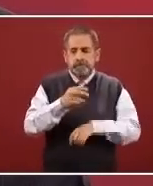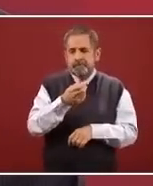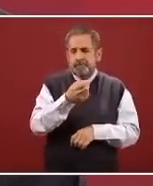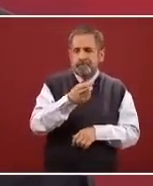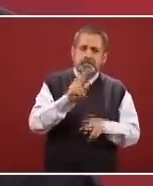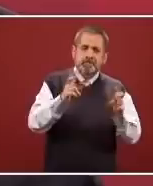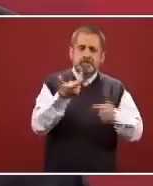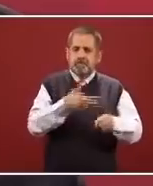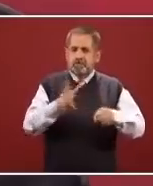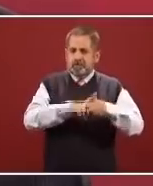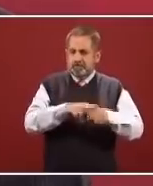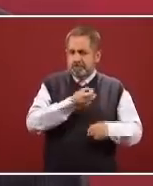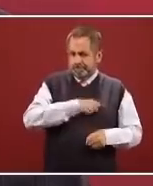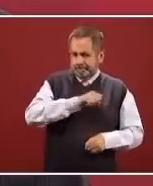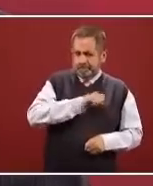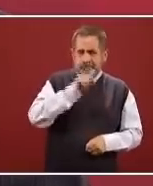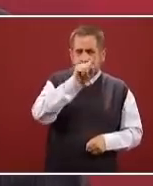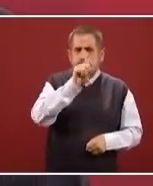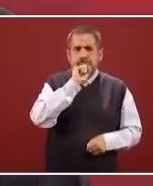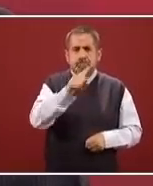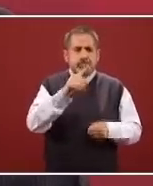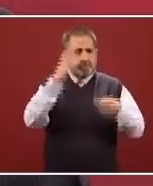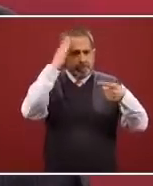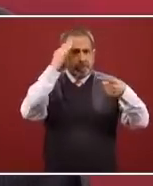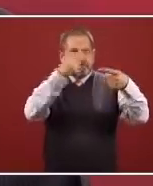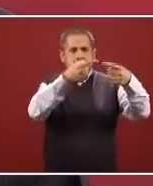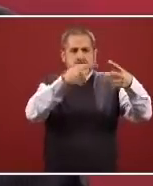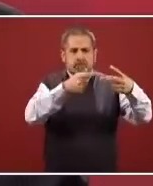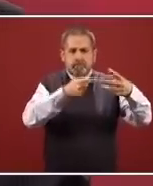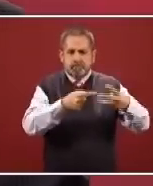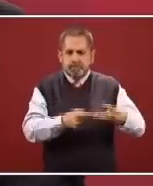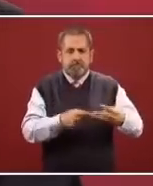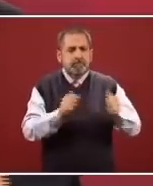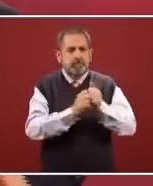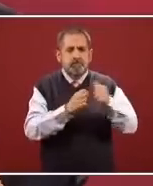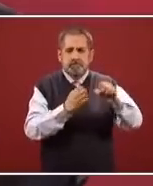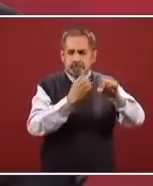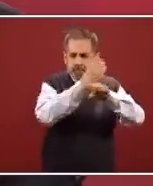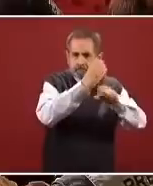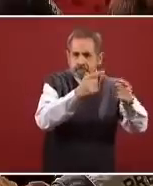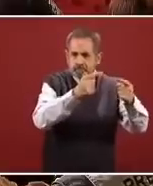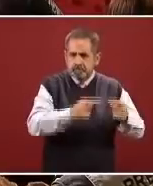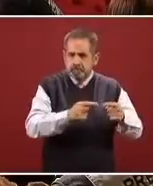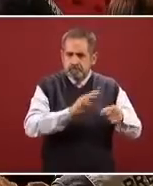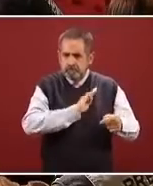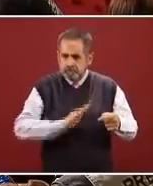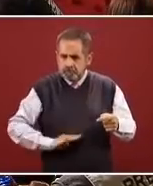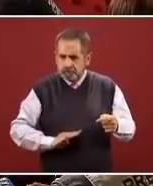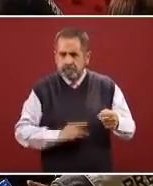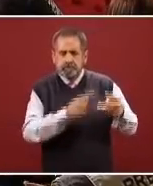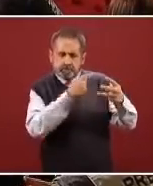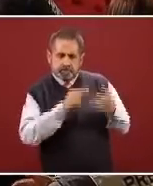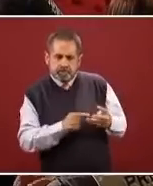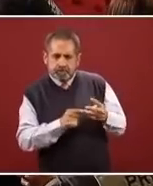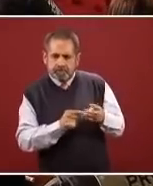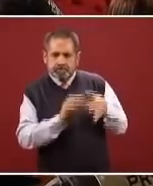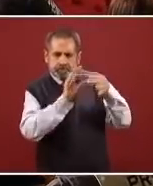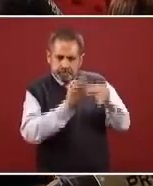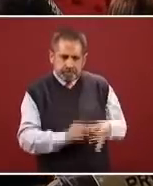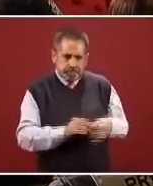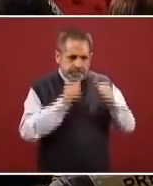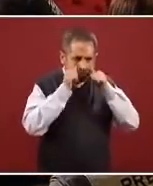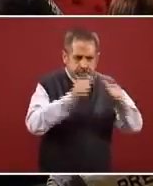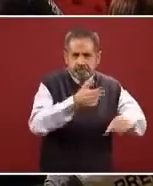jurisdicciones sanitarias son las que tienen la interacción directa con los municipios, pero también hay un nivel estatal que precisamente coordina todas